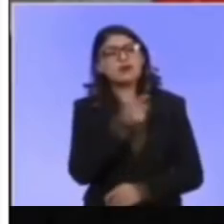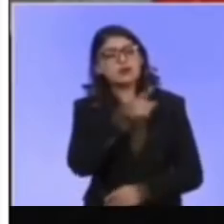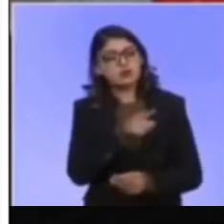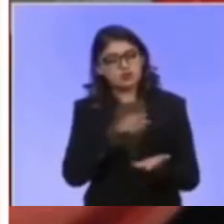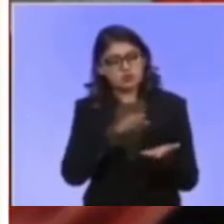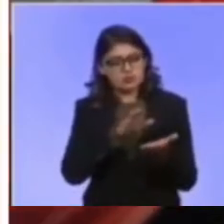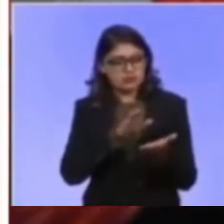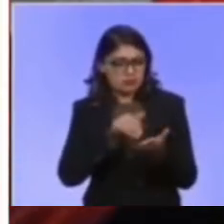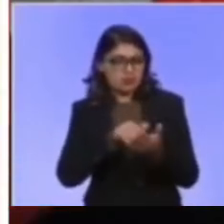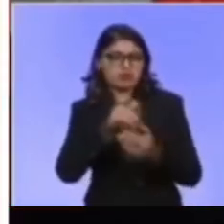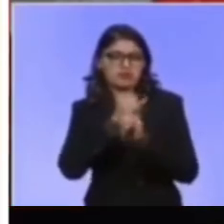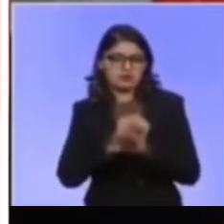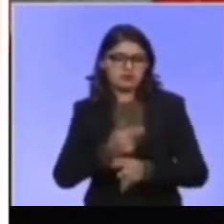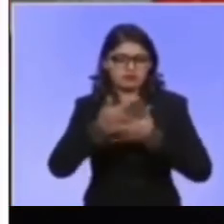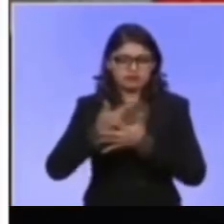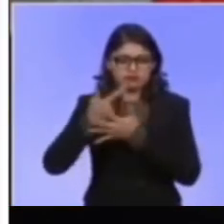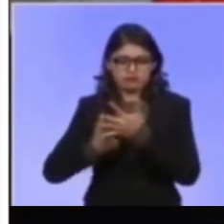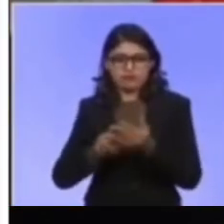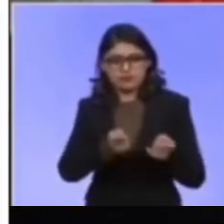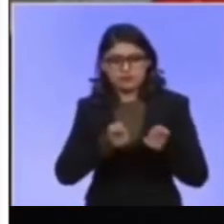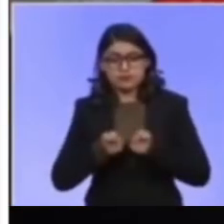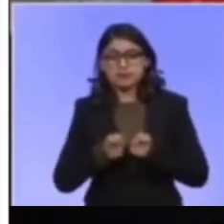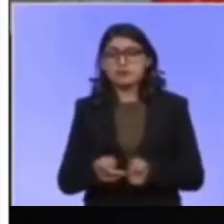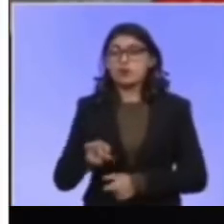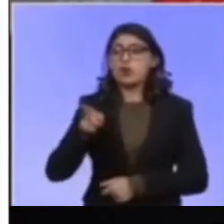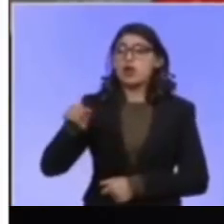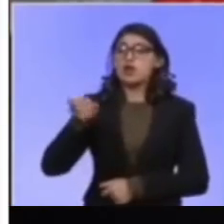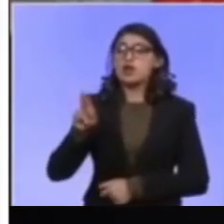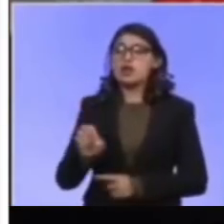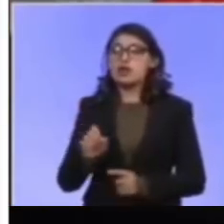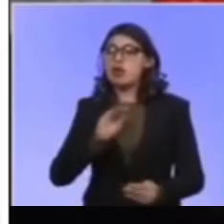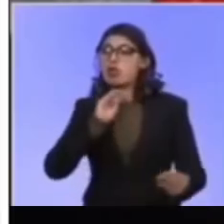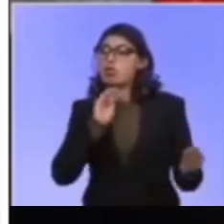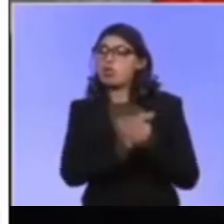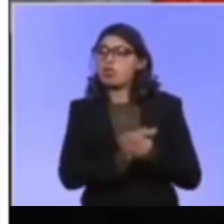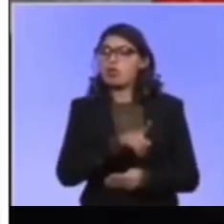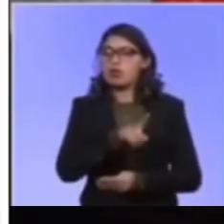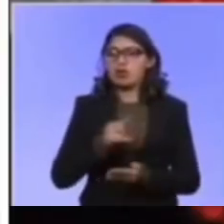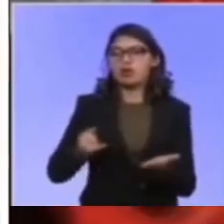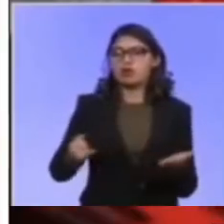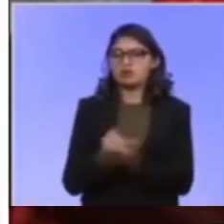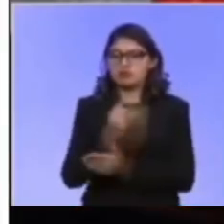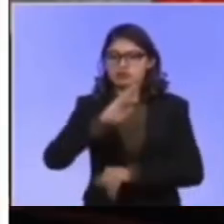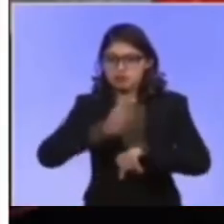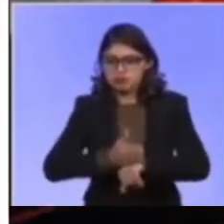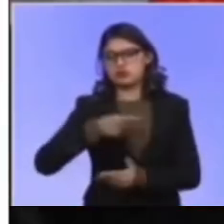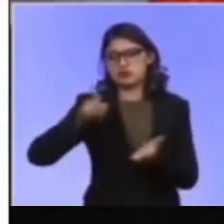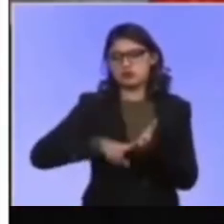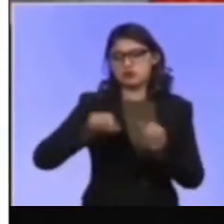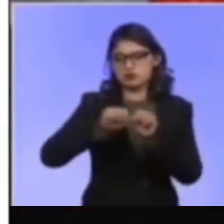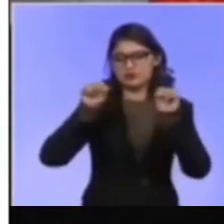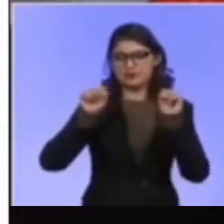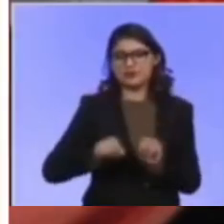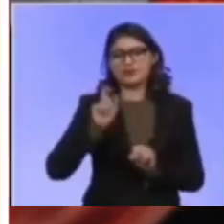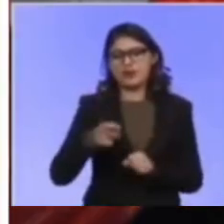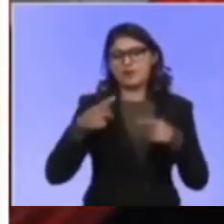de que lo voten y que vote y sea y amigos y amigas lorenzo córdova está mal por